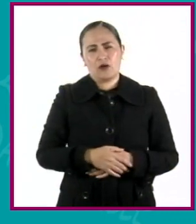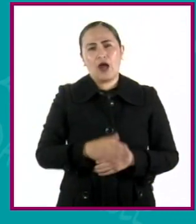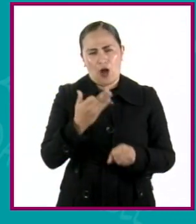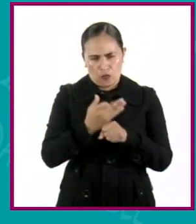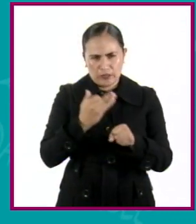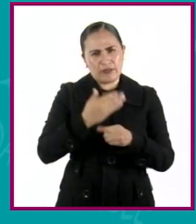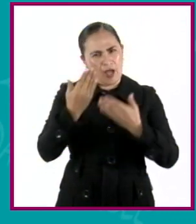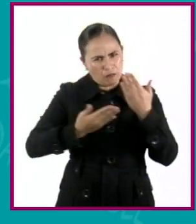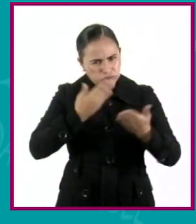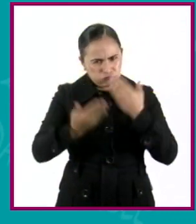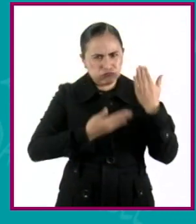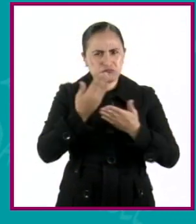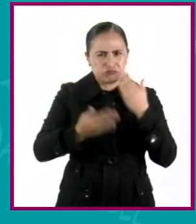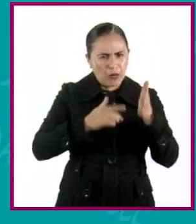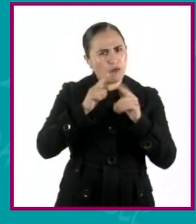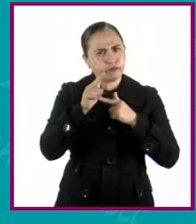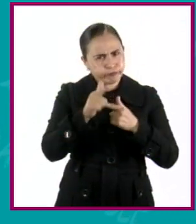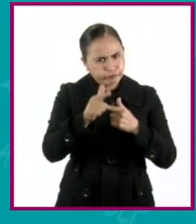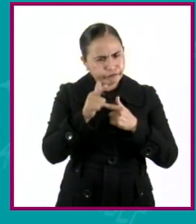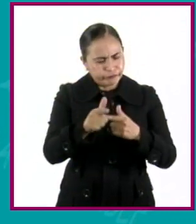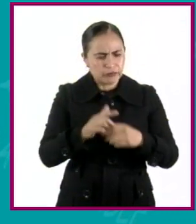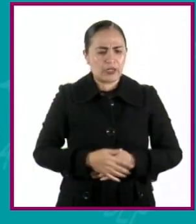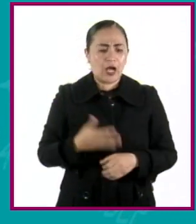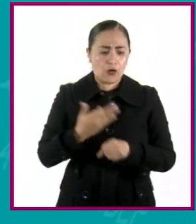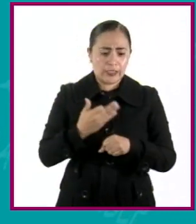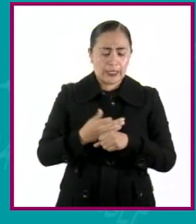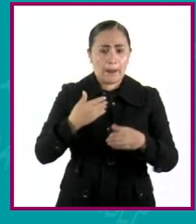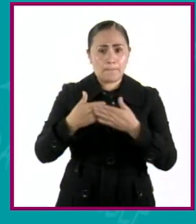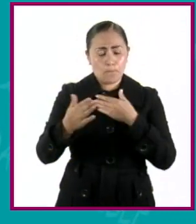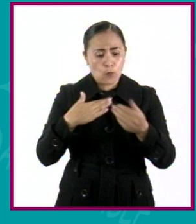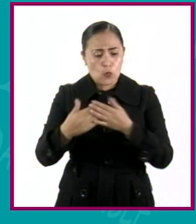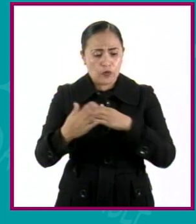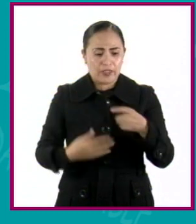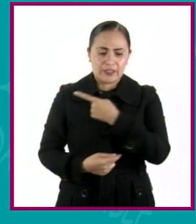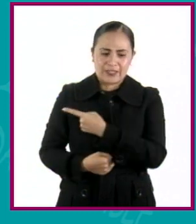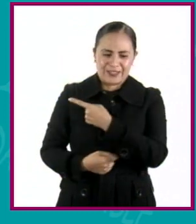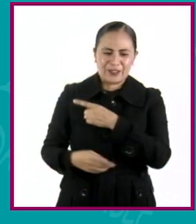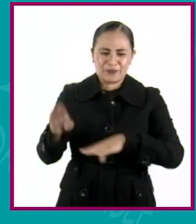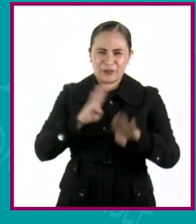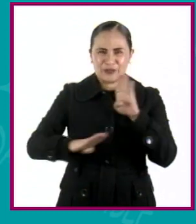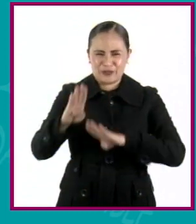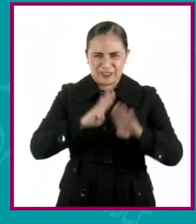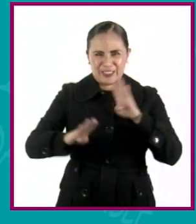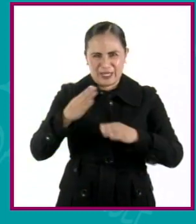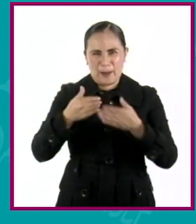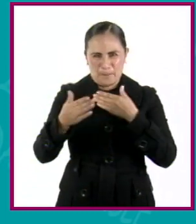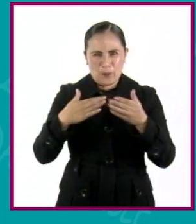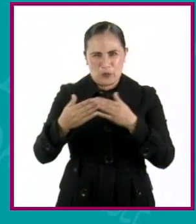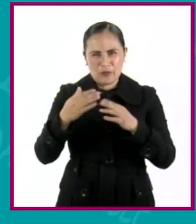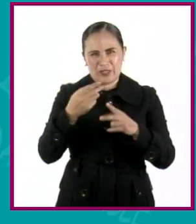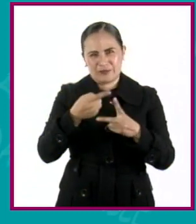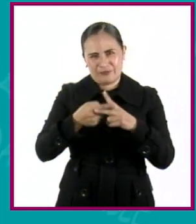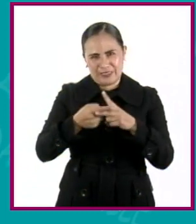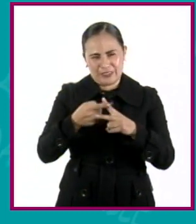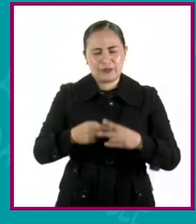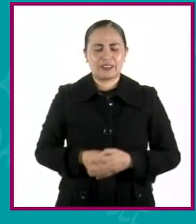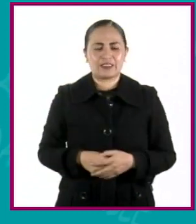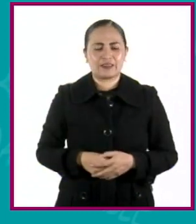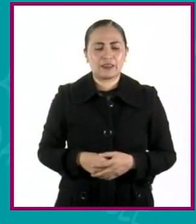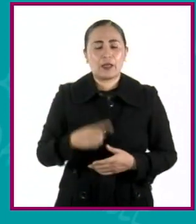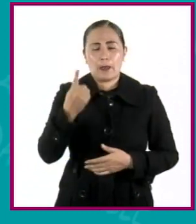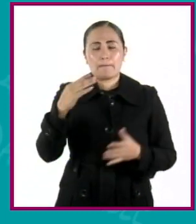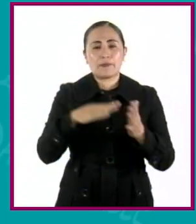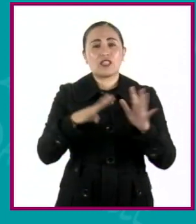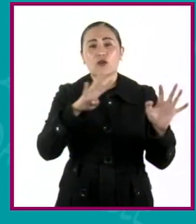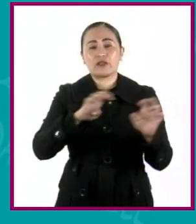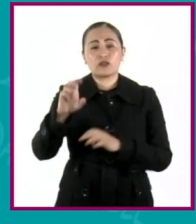estudio. La biología matemática moderna nació con Nikolás Rashkovsky, quien en 1938 publicó